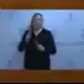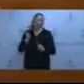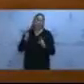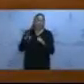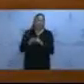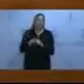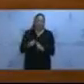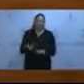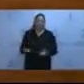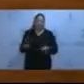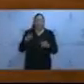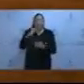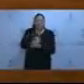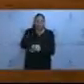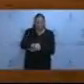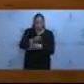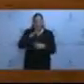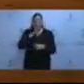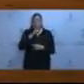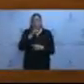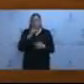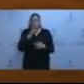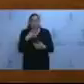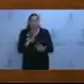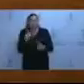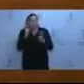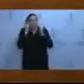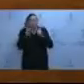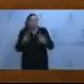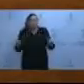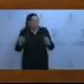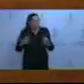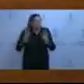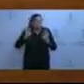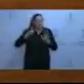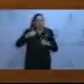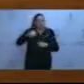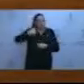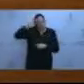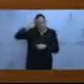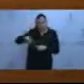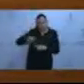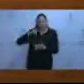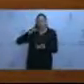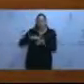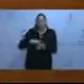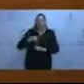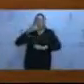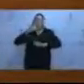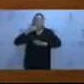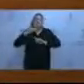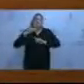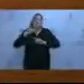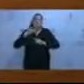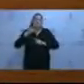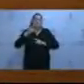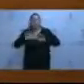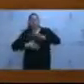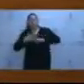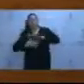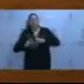crisis económica, apenas se aprecian en la actualidad. Pero estoy convencida de que en el medio y el largo plazo estos